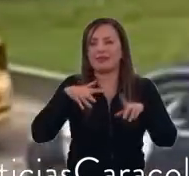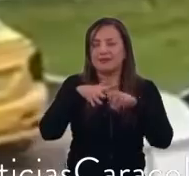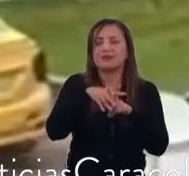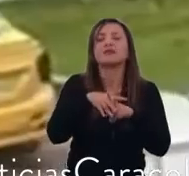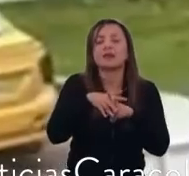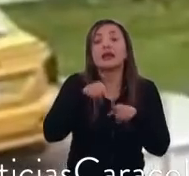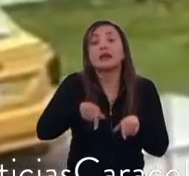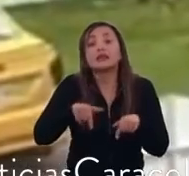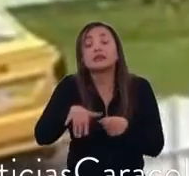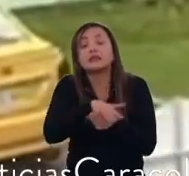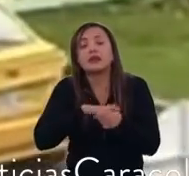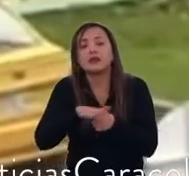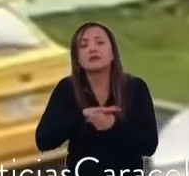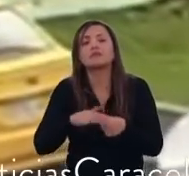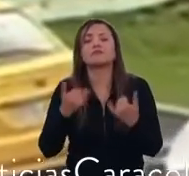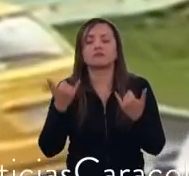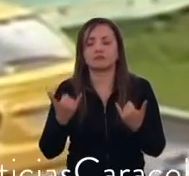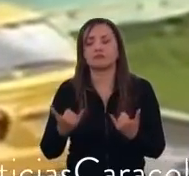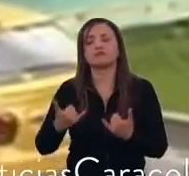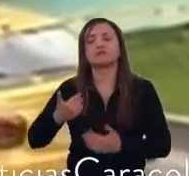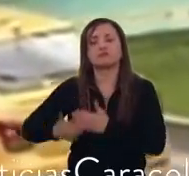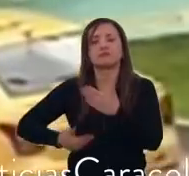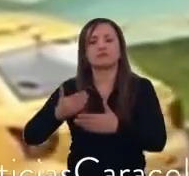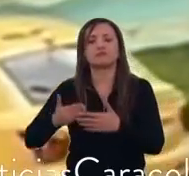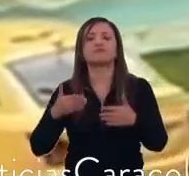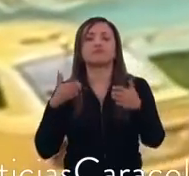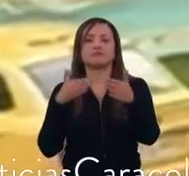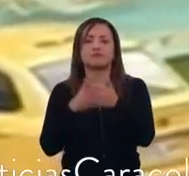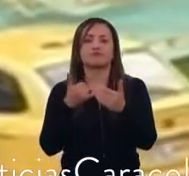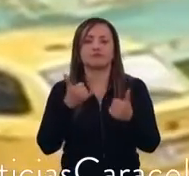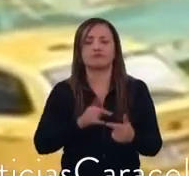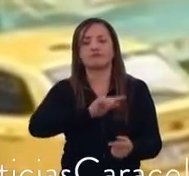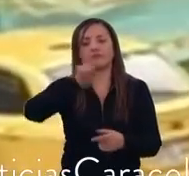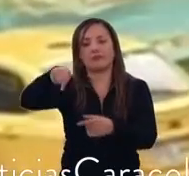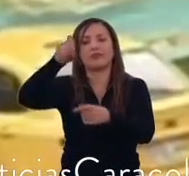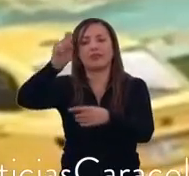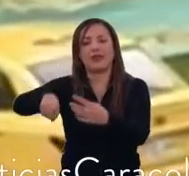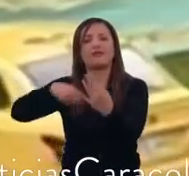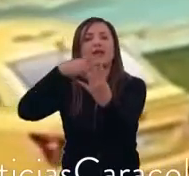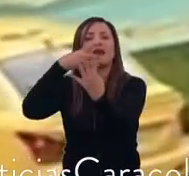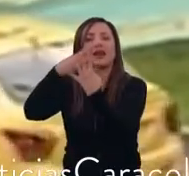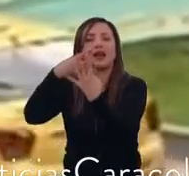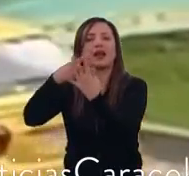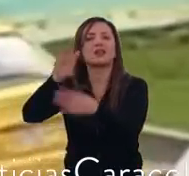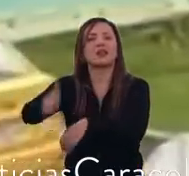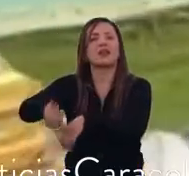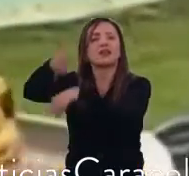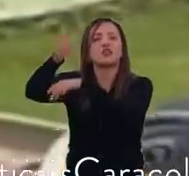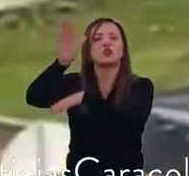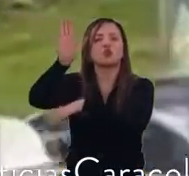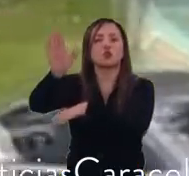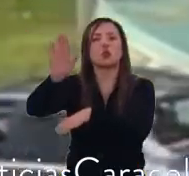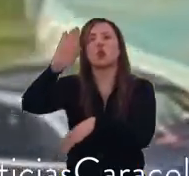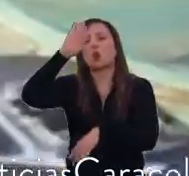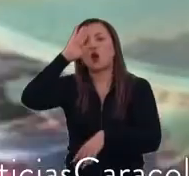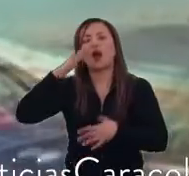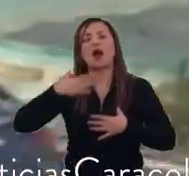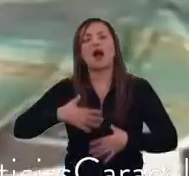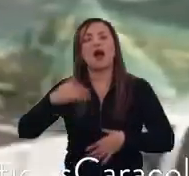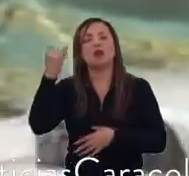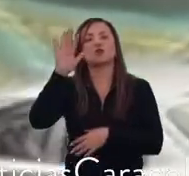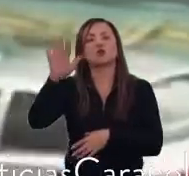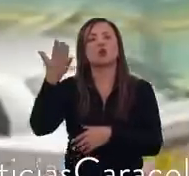tal efecto libra la correspondiente boleta de detención ante el director de la cárcel